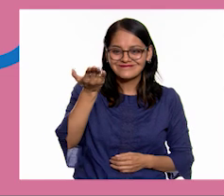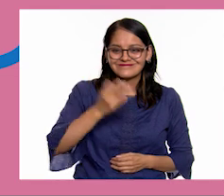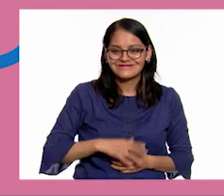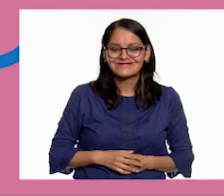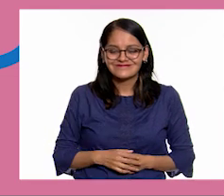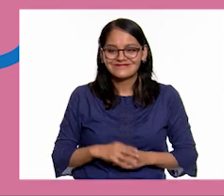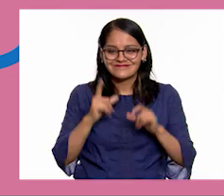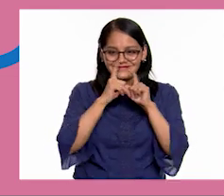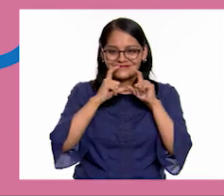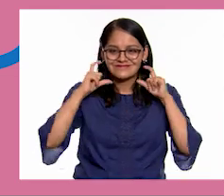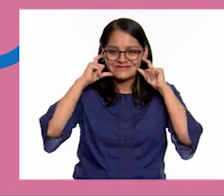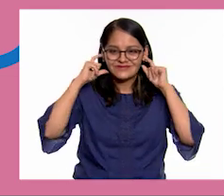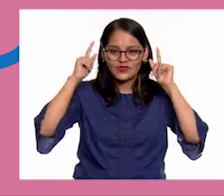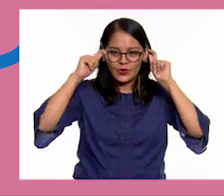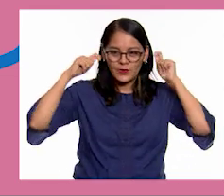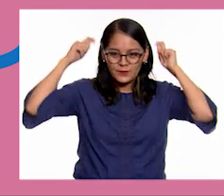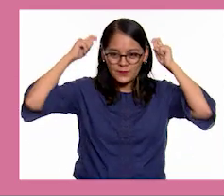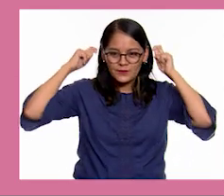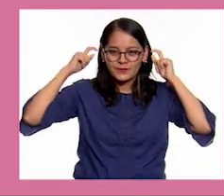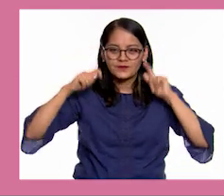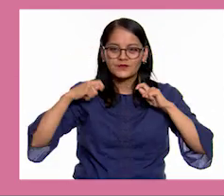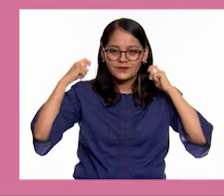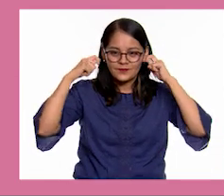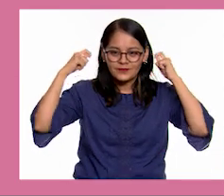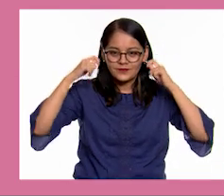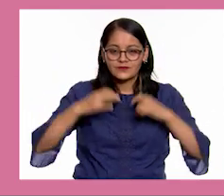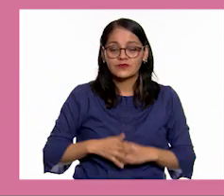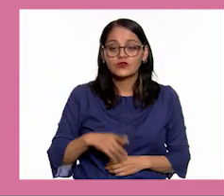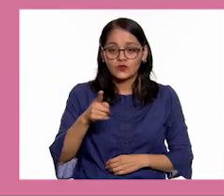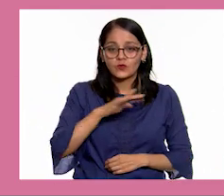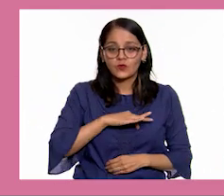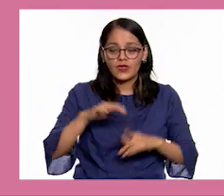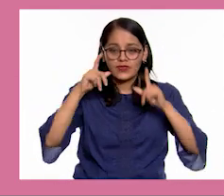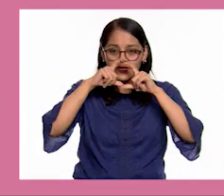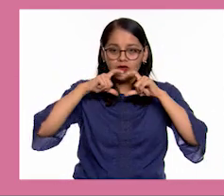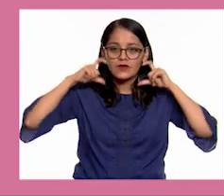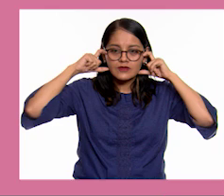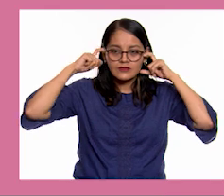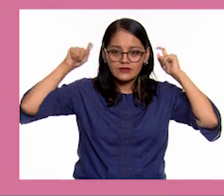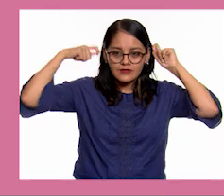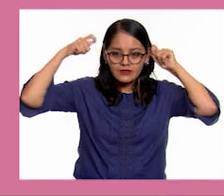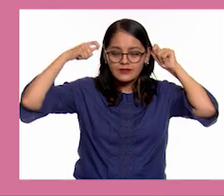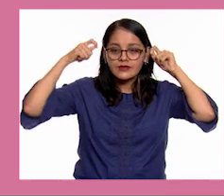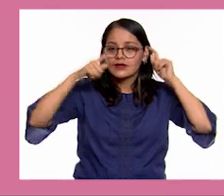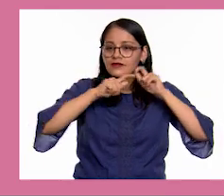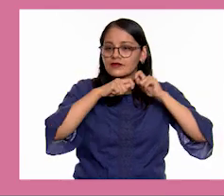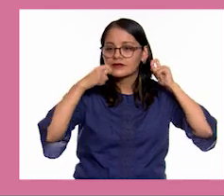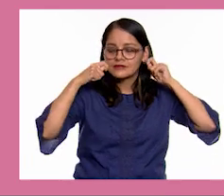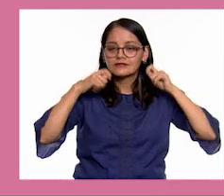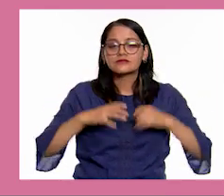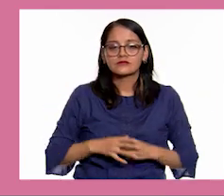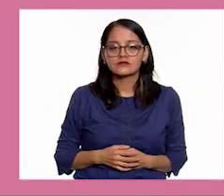cubrebocas con 2 pares de cuerdas. Para colocártelo, deberás amarrar las cuerdas sobre